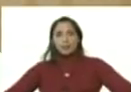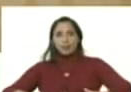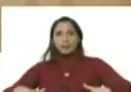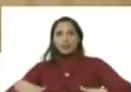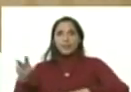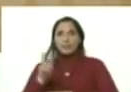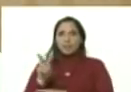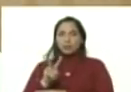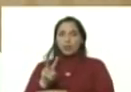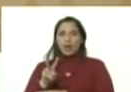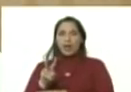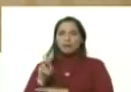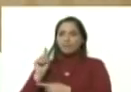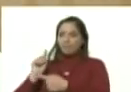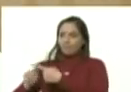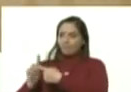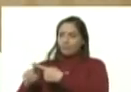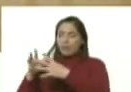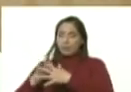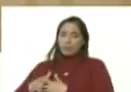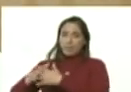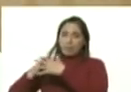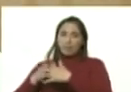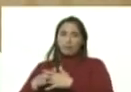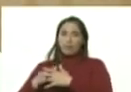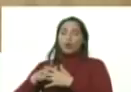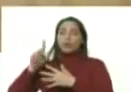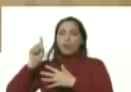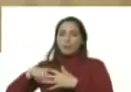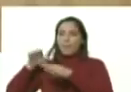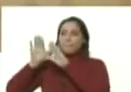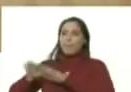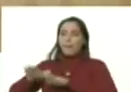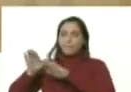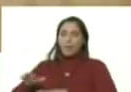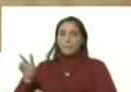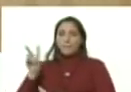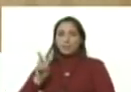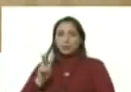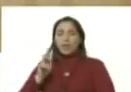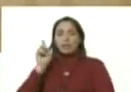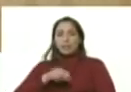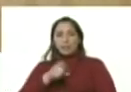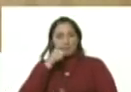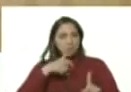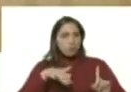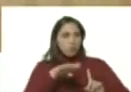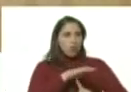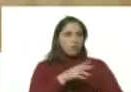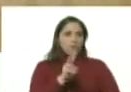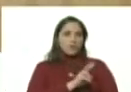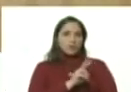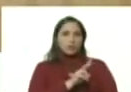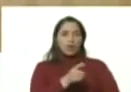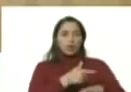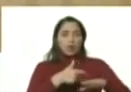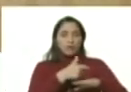imperialismo norteamericano y sus subordinados en Venezuela y el pueblo de Venezuela y su gobierno. Y